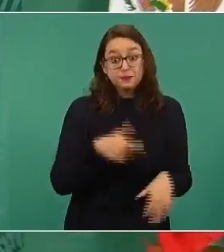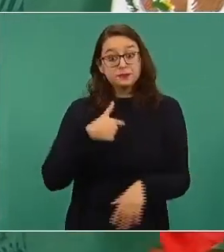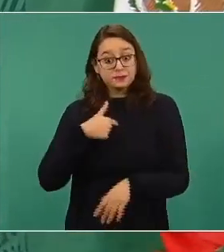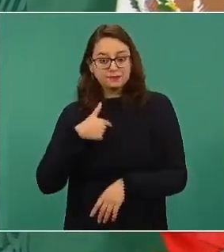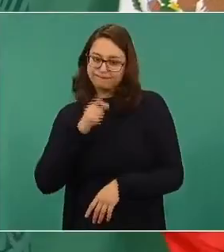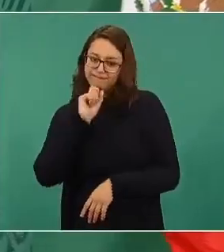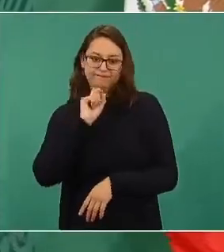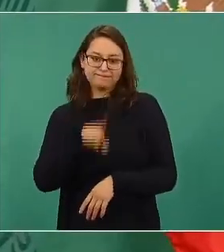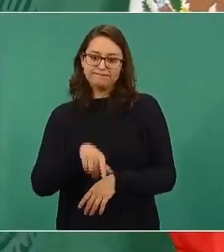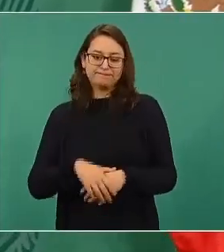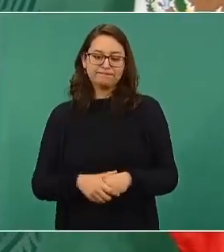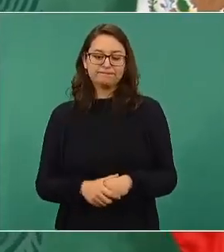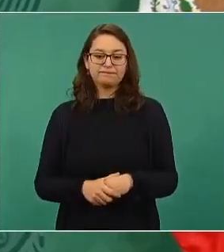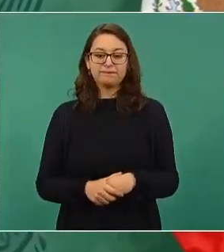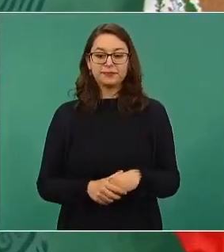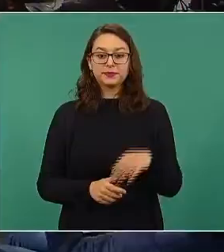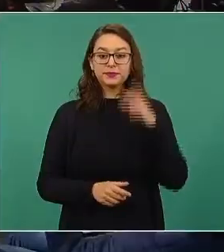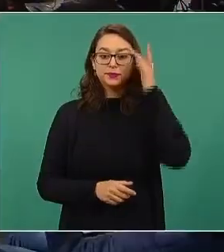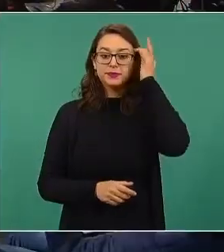nosotros.